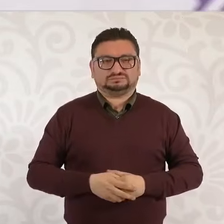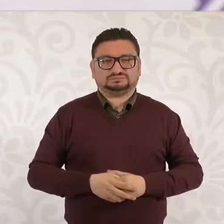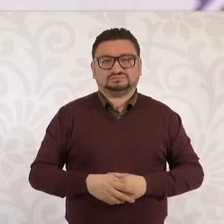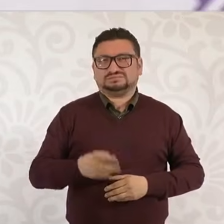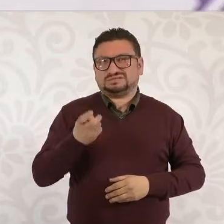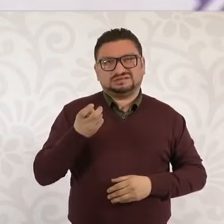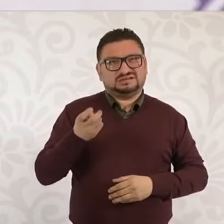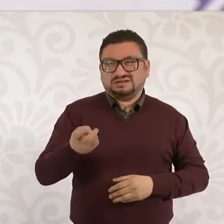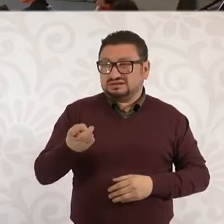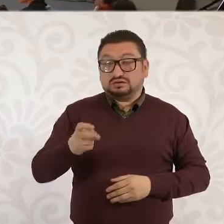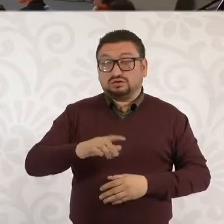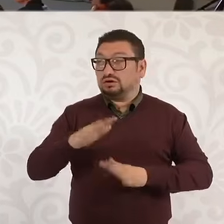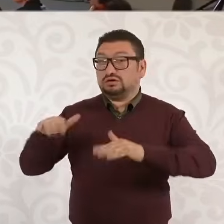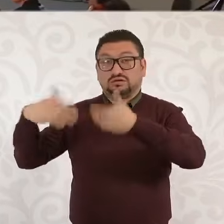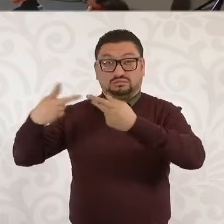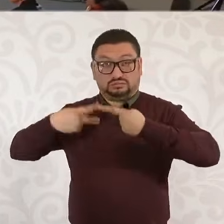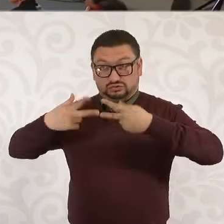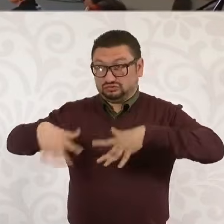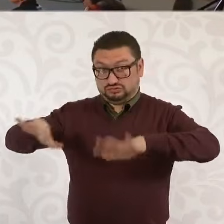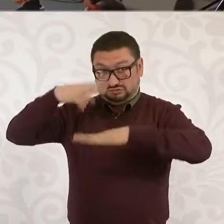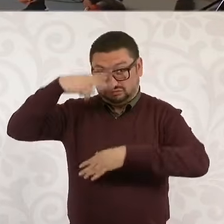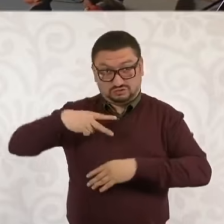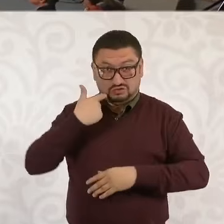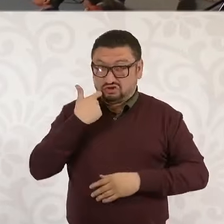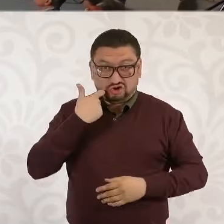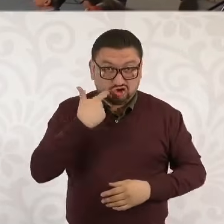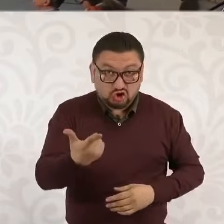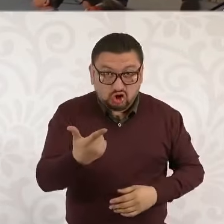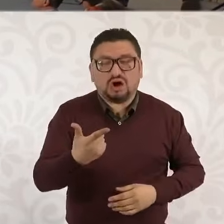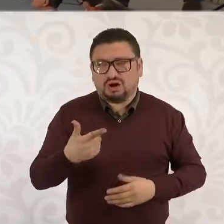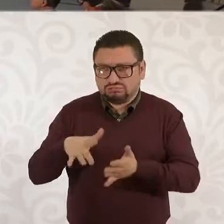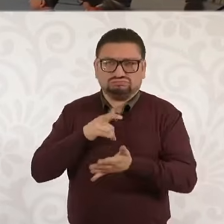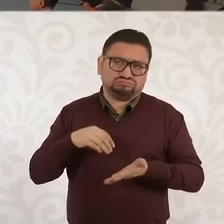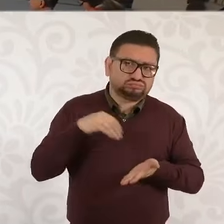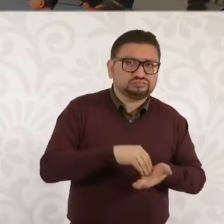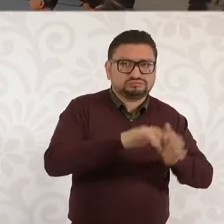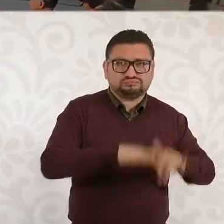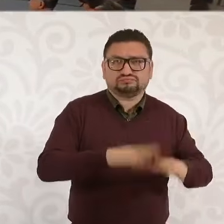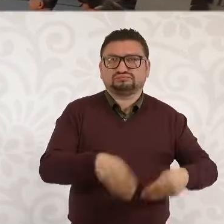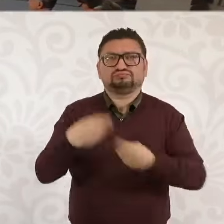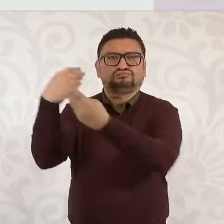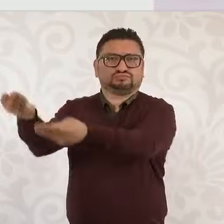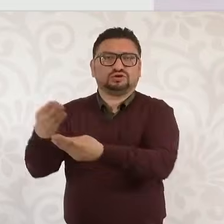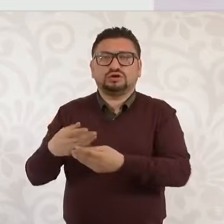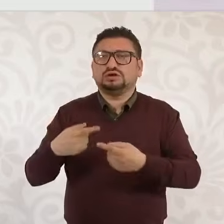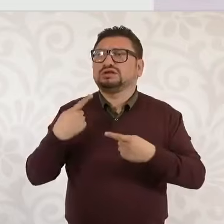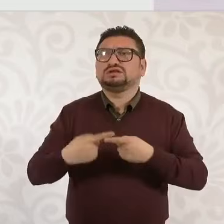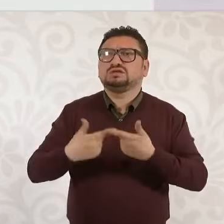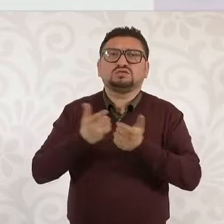Eso no lo quiere la gente. Entonces estoy obligada a enviarlo. Oye, ¿qué es partido Estado?